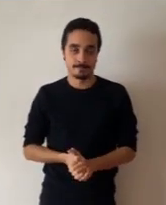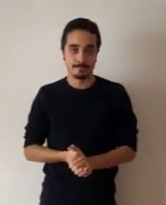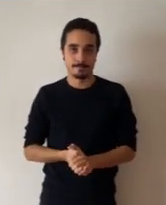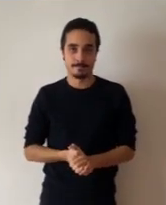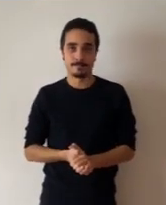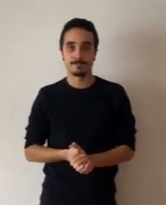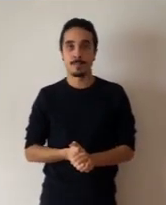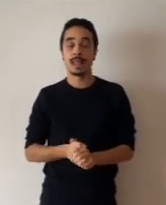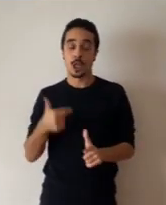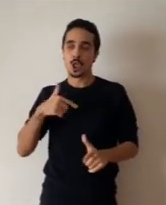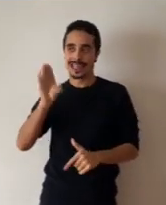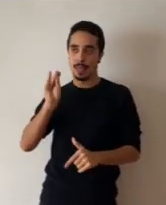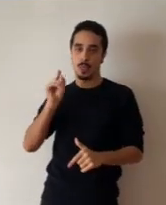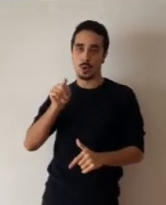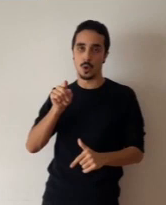Entonces,